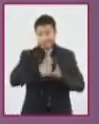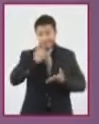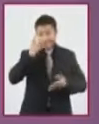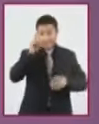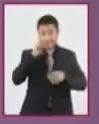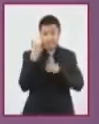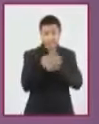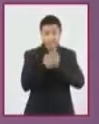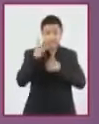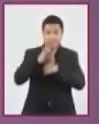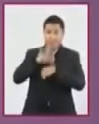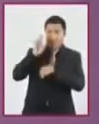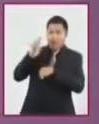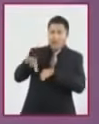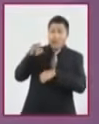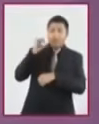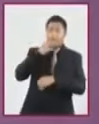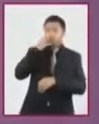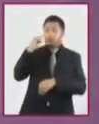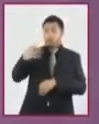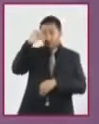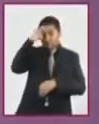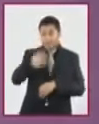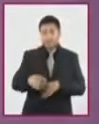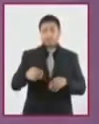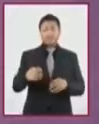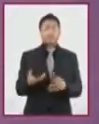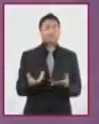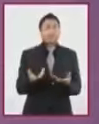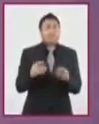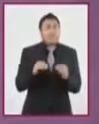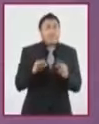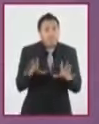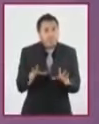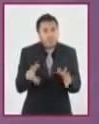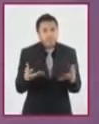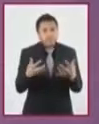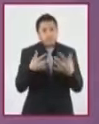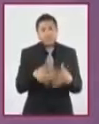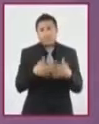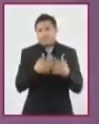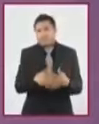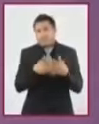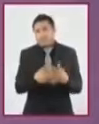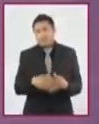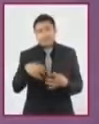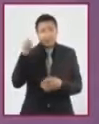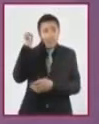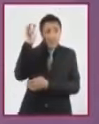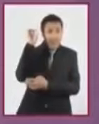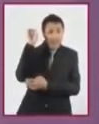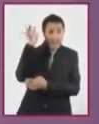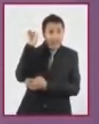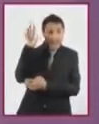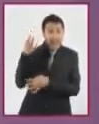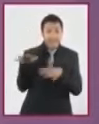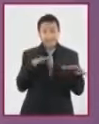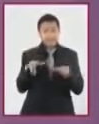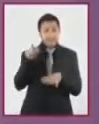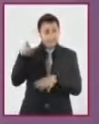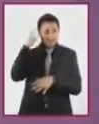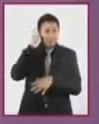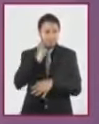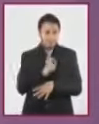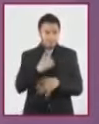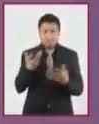una señal de radio para activar los sistemas de alerta sísmica. En la costa de Guerrero existe un sistema de alerta sísmica